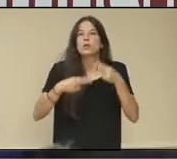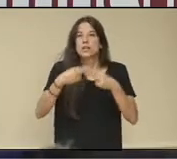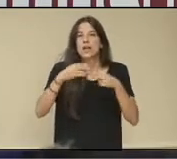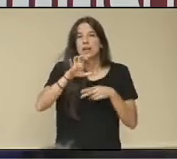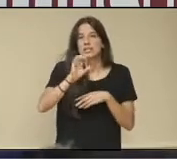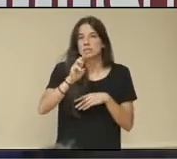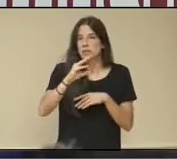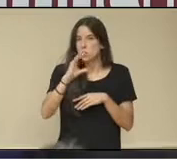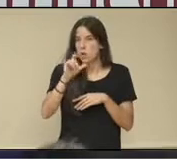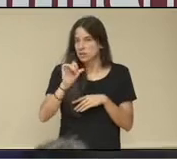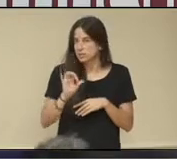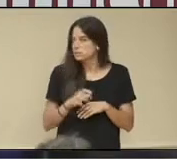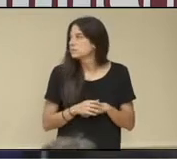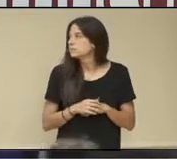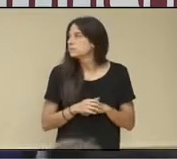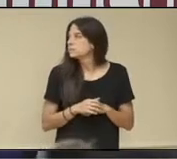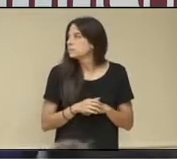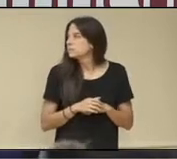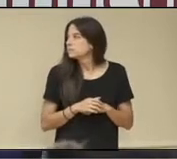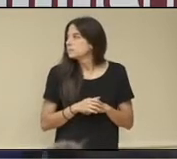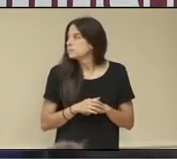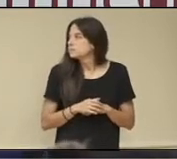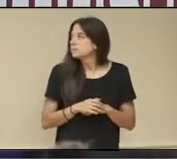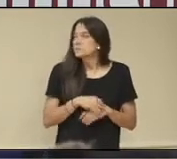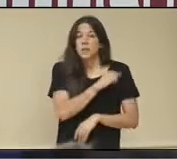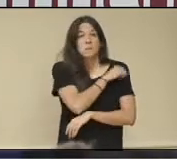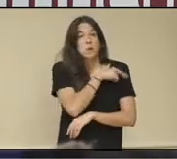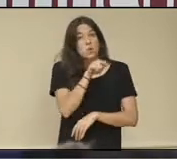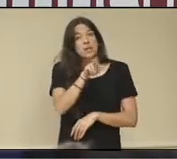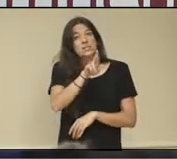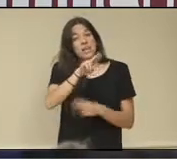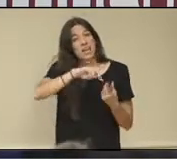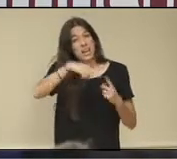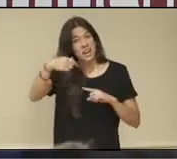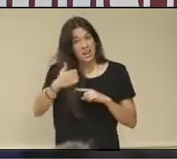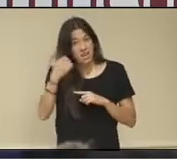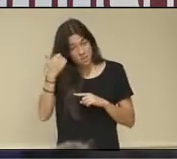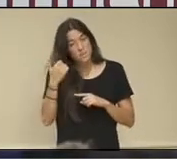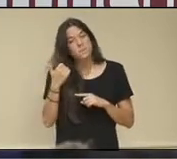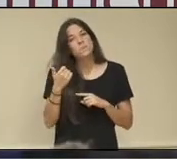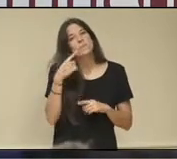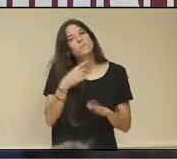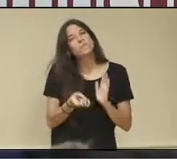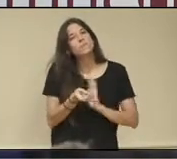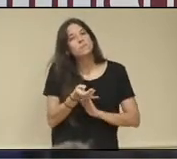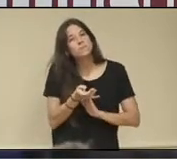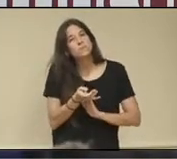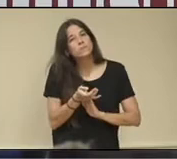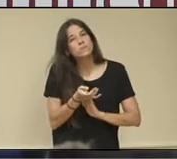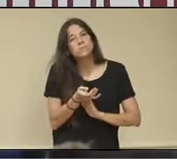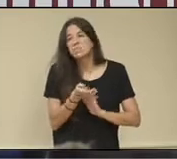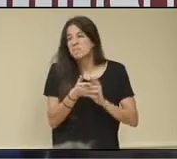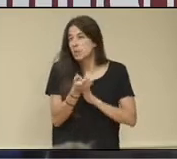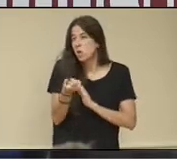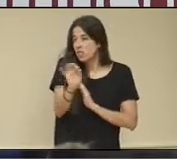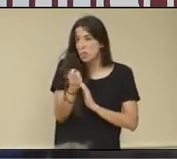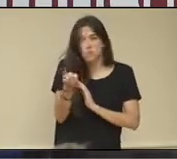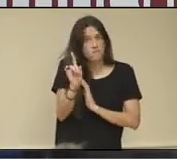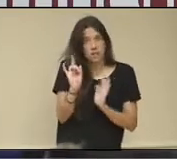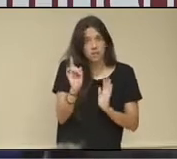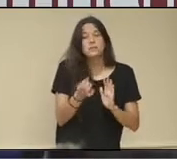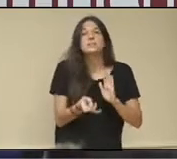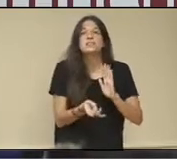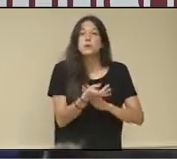espículas. Estas vacunas de RNA se producen, no necesitan células, se producen en un